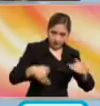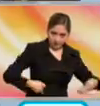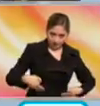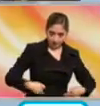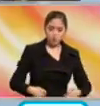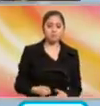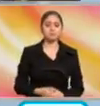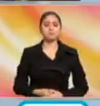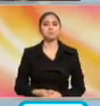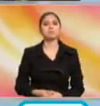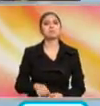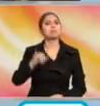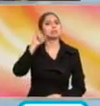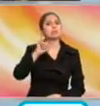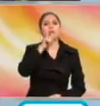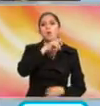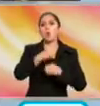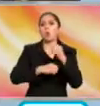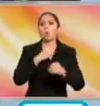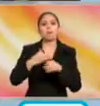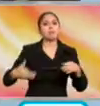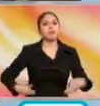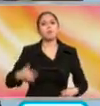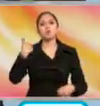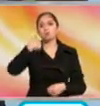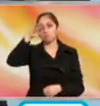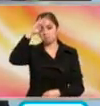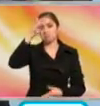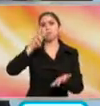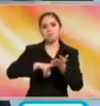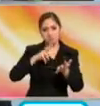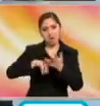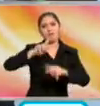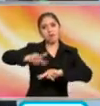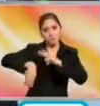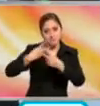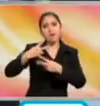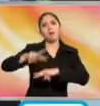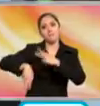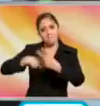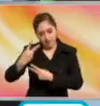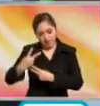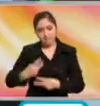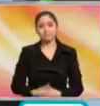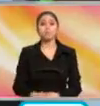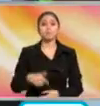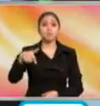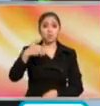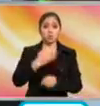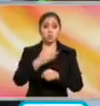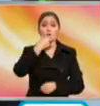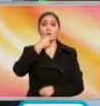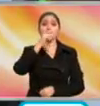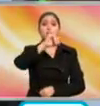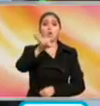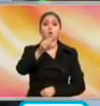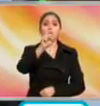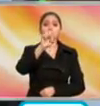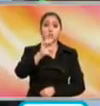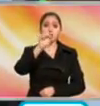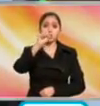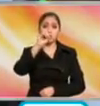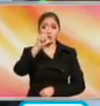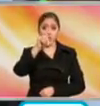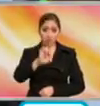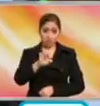y volverla a ver y volverla a ver, ¿no? Estas obras. Pero justamente hoy el teatro está de luto. José Solé falleció, es